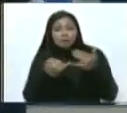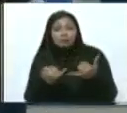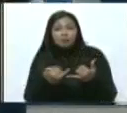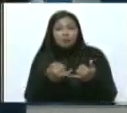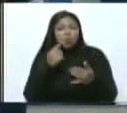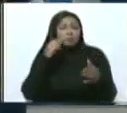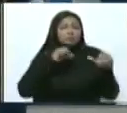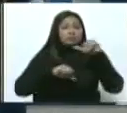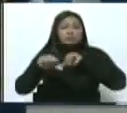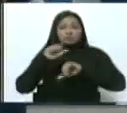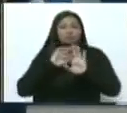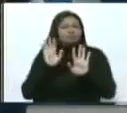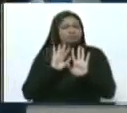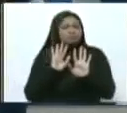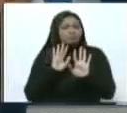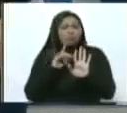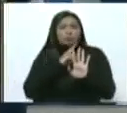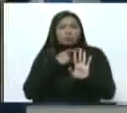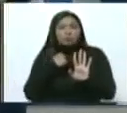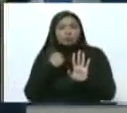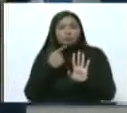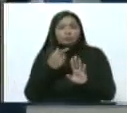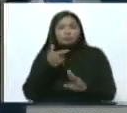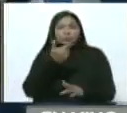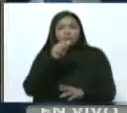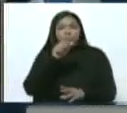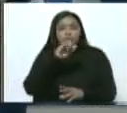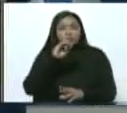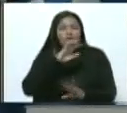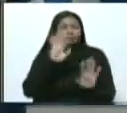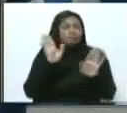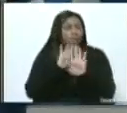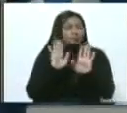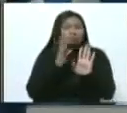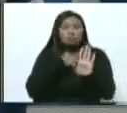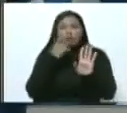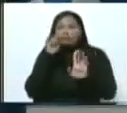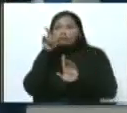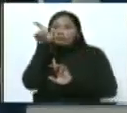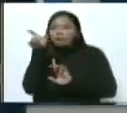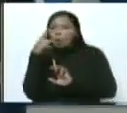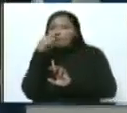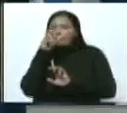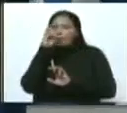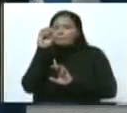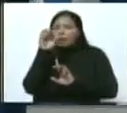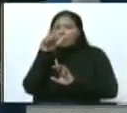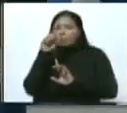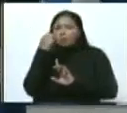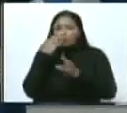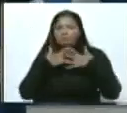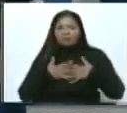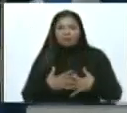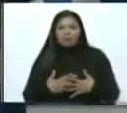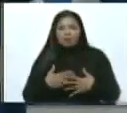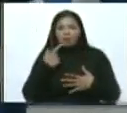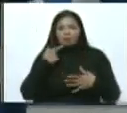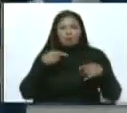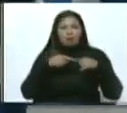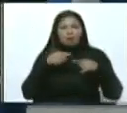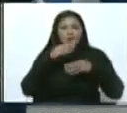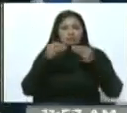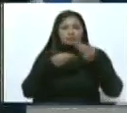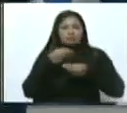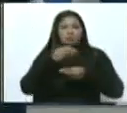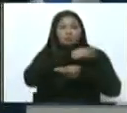un científico como Galileo Galilei y Einstein. No, yo quiero ser como Pablo Escobar, y ponen ahora franela y le hicieron un